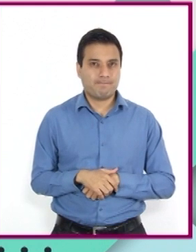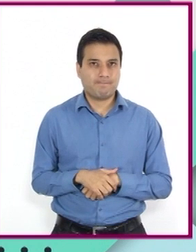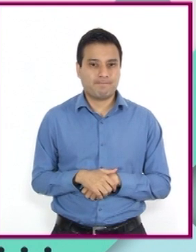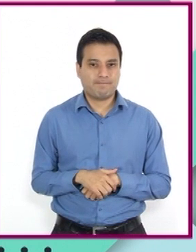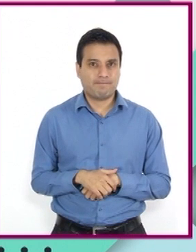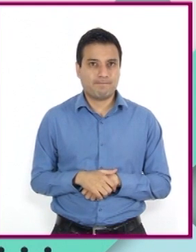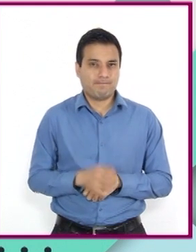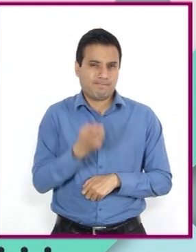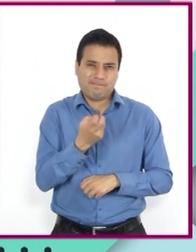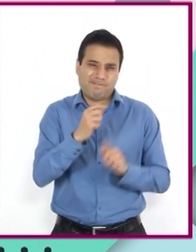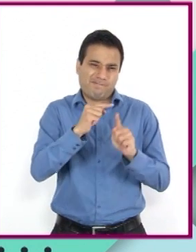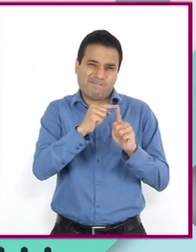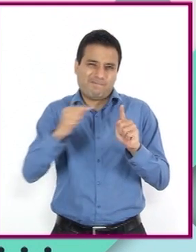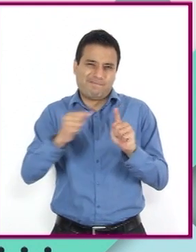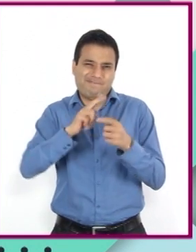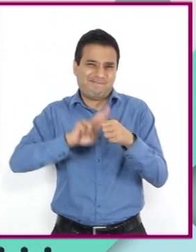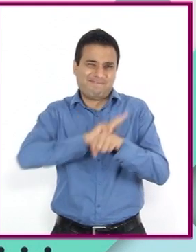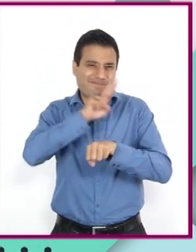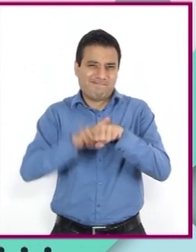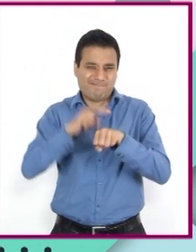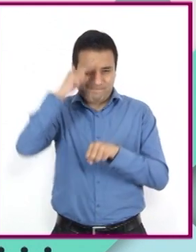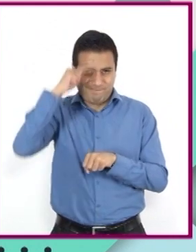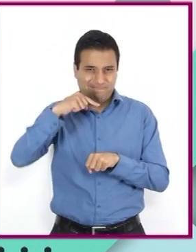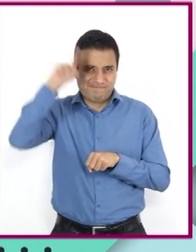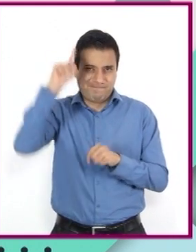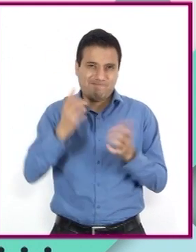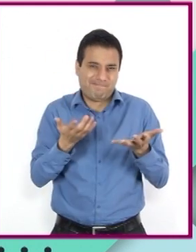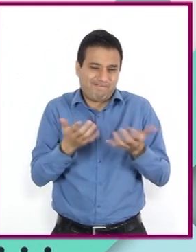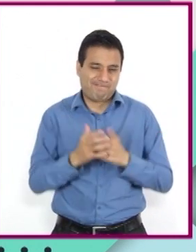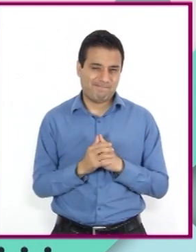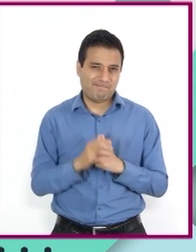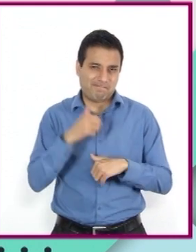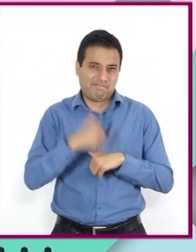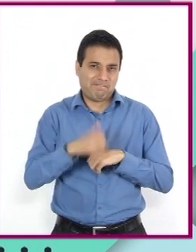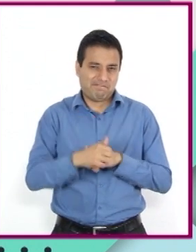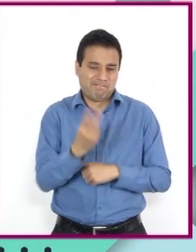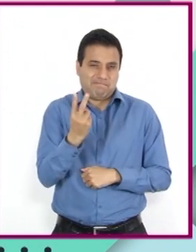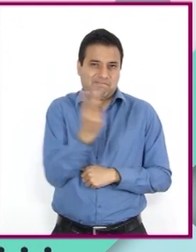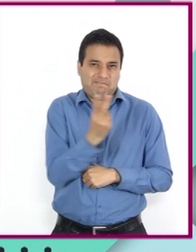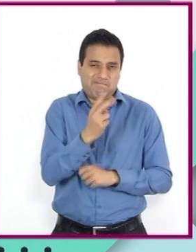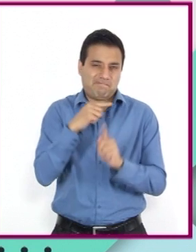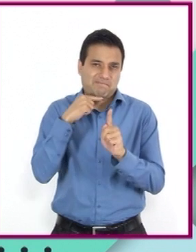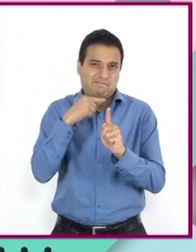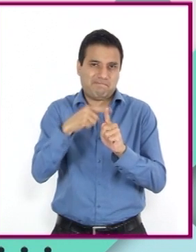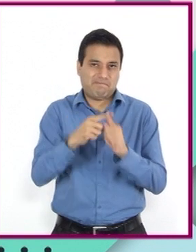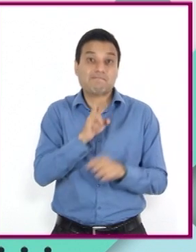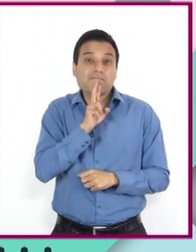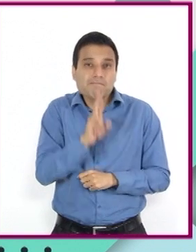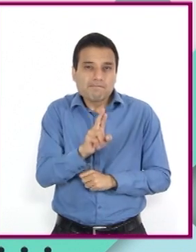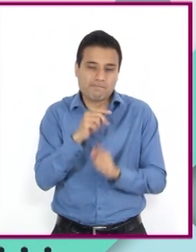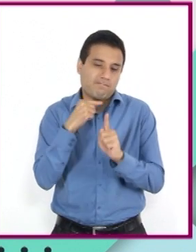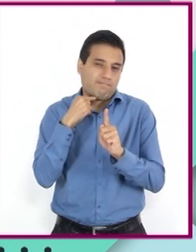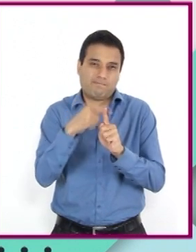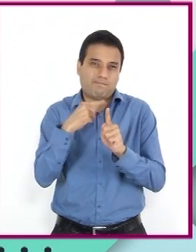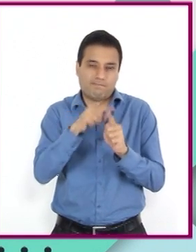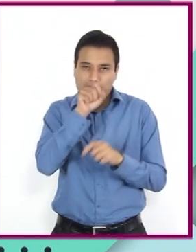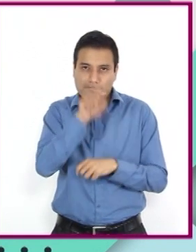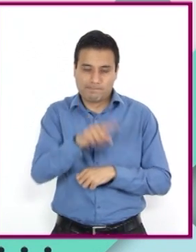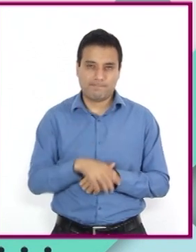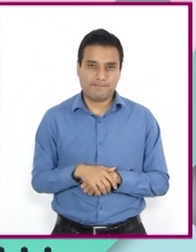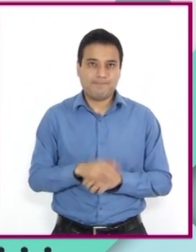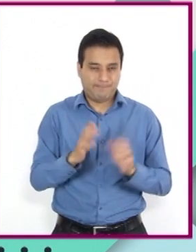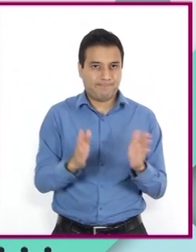Esta es una división normal, es decir, entre dos números positivos, cuyo resultado es positivo.